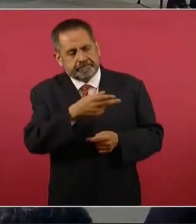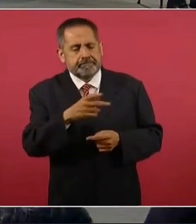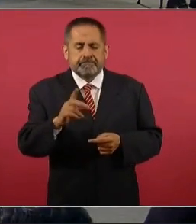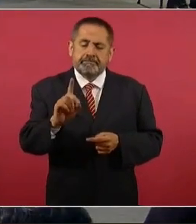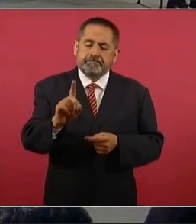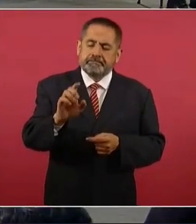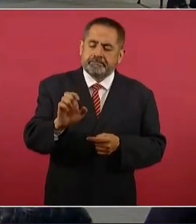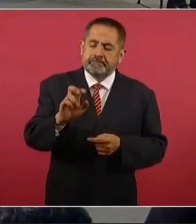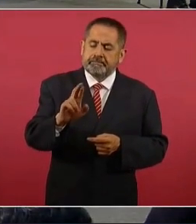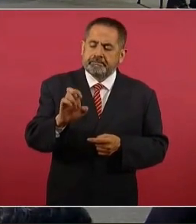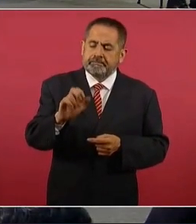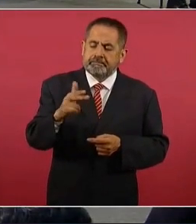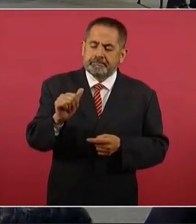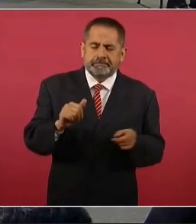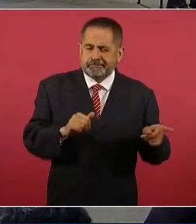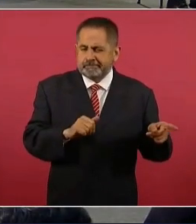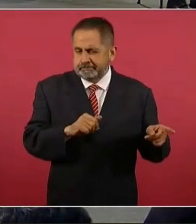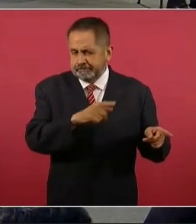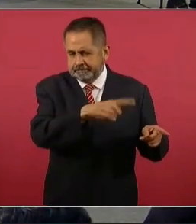o